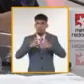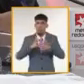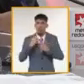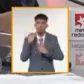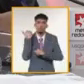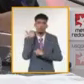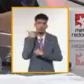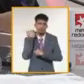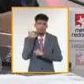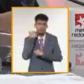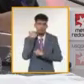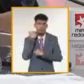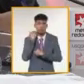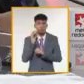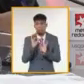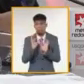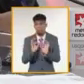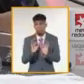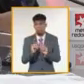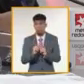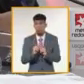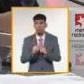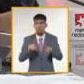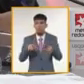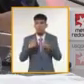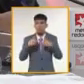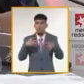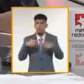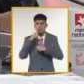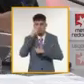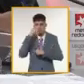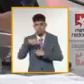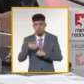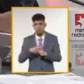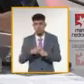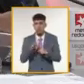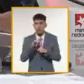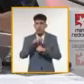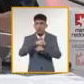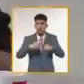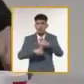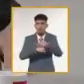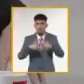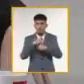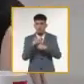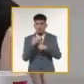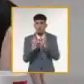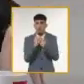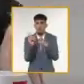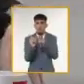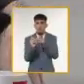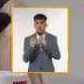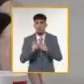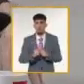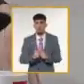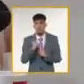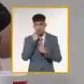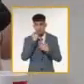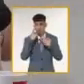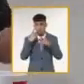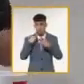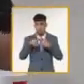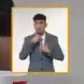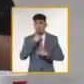en el reggaetón, que si es un patrón machista, que si es un patrón cosificador, que si es un patrón superficial, y lo otro que no podemos perder de vista es